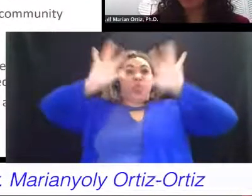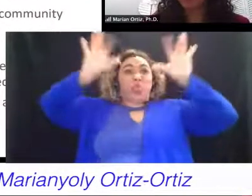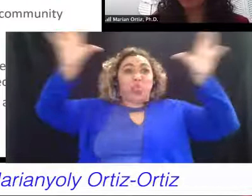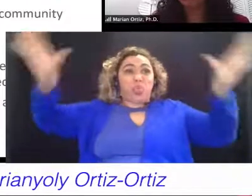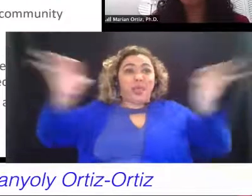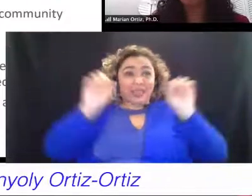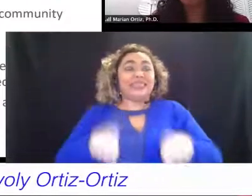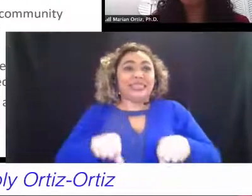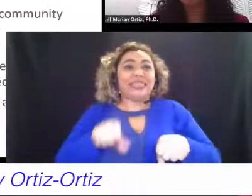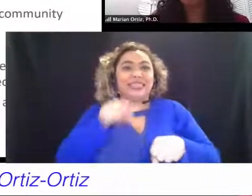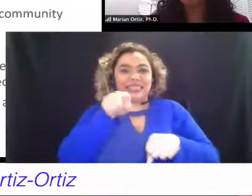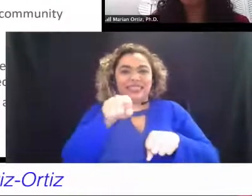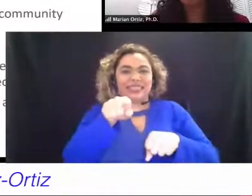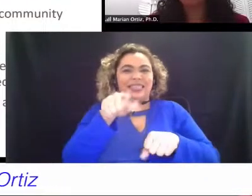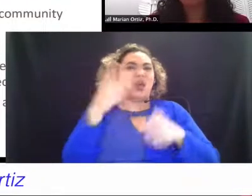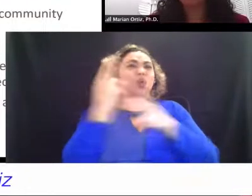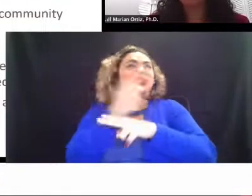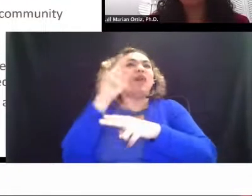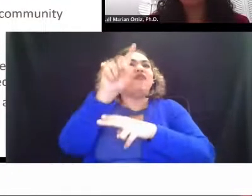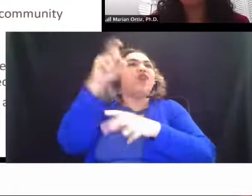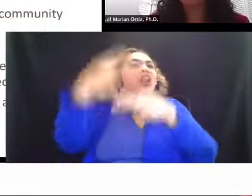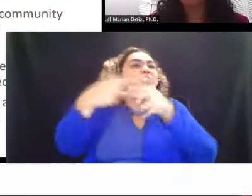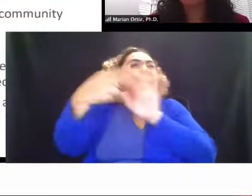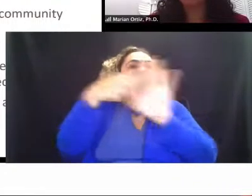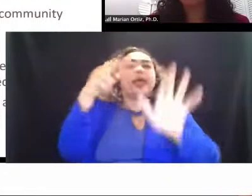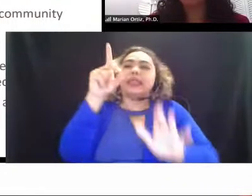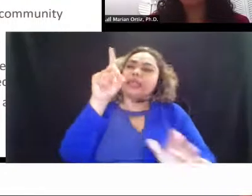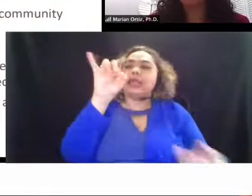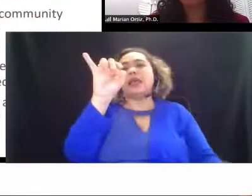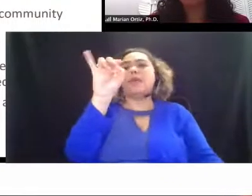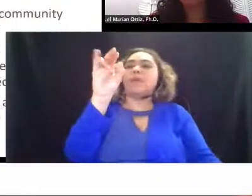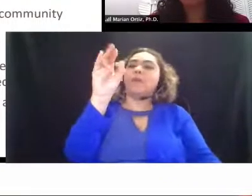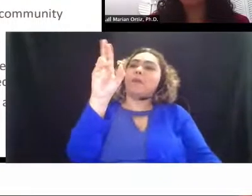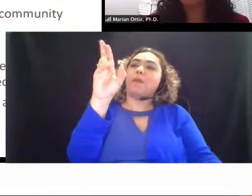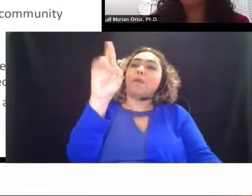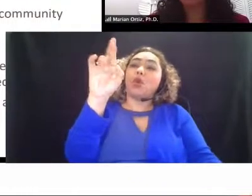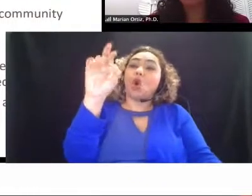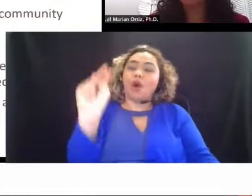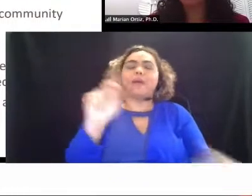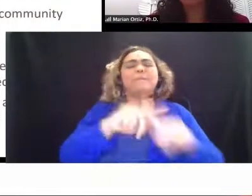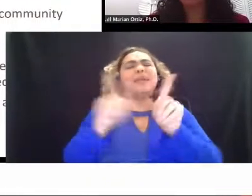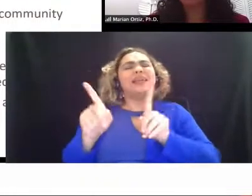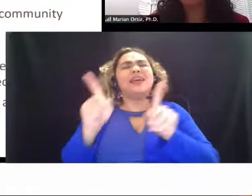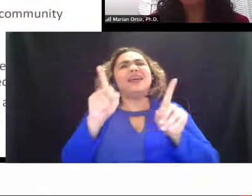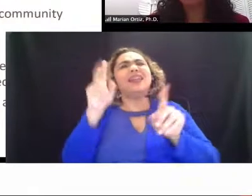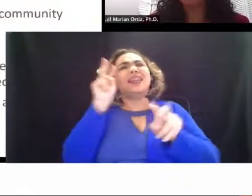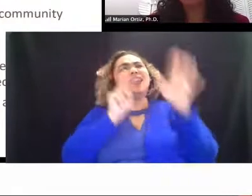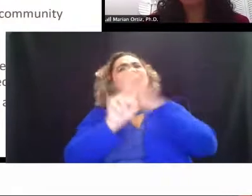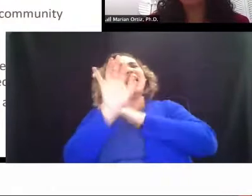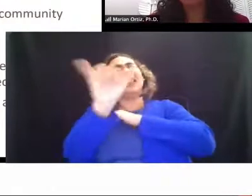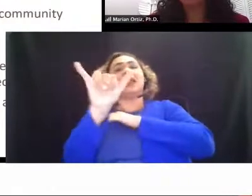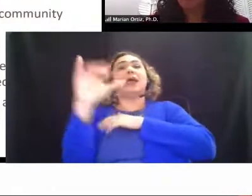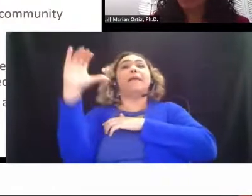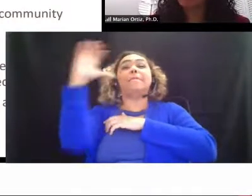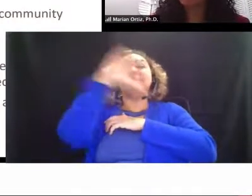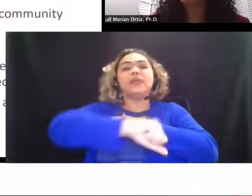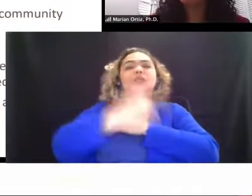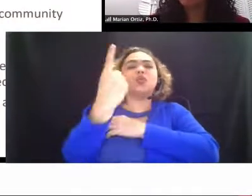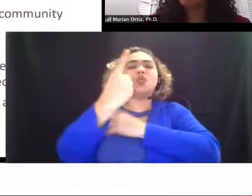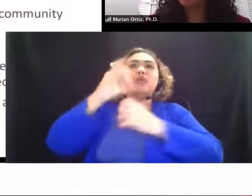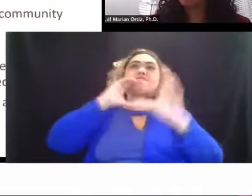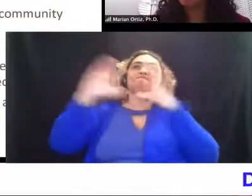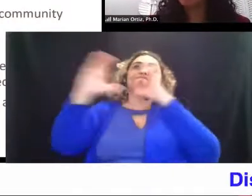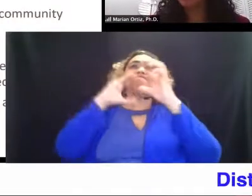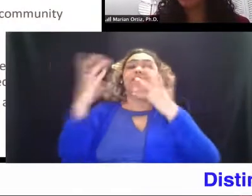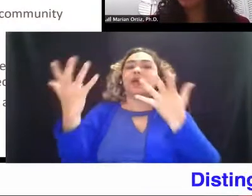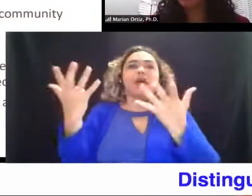tener, ¿verdad? Los efectos secundarios. Y una de las cosas que observamos durante ese periodo fue la falta de una comunicación